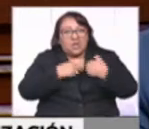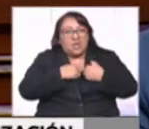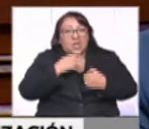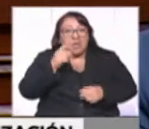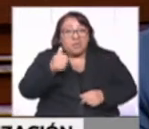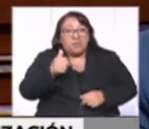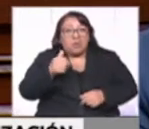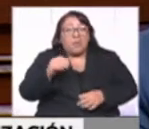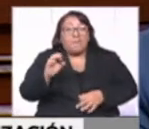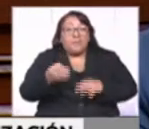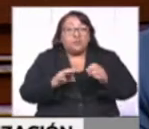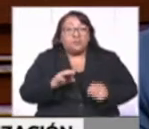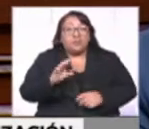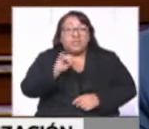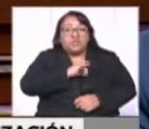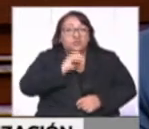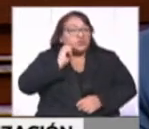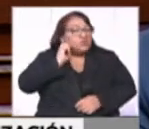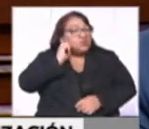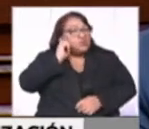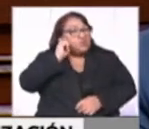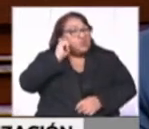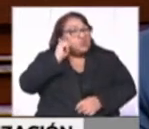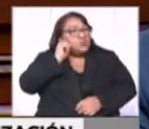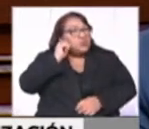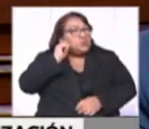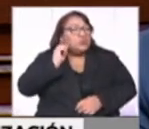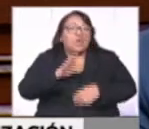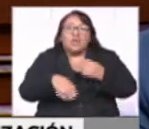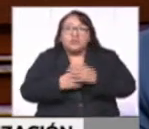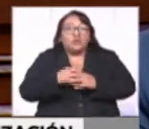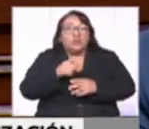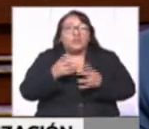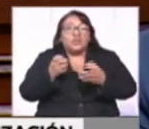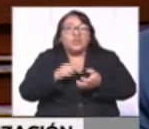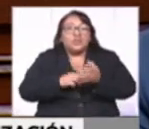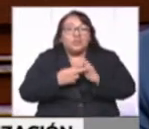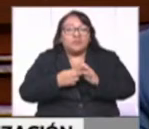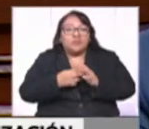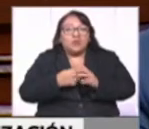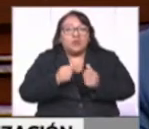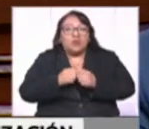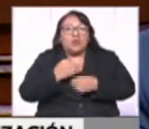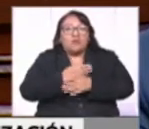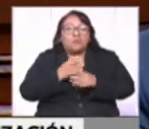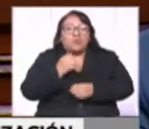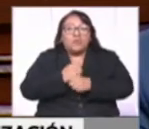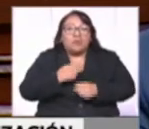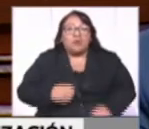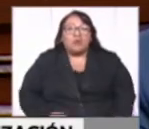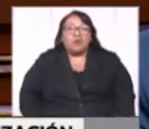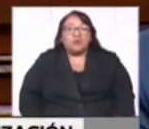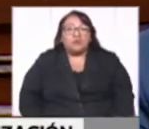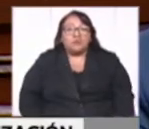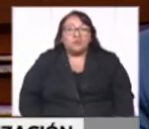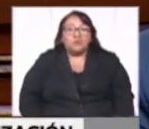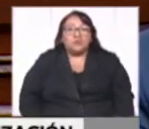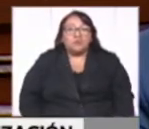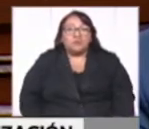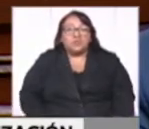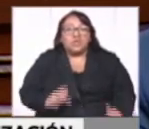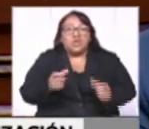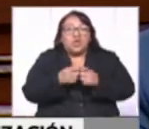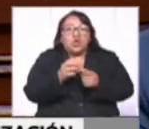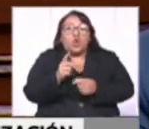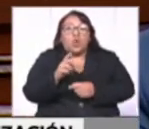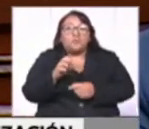propio presupuesto institucional del Indecopi. Tampoco se pretende modificar la modalidad de trabajo de los vocales y